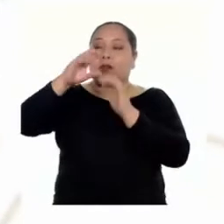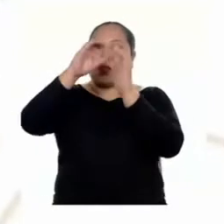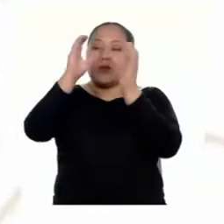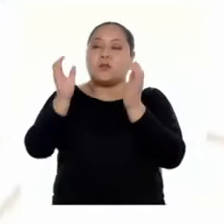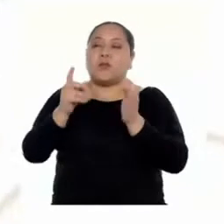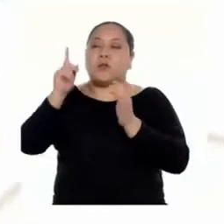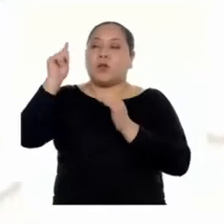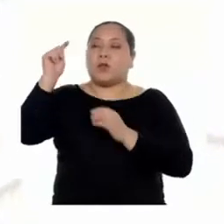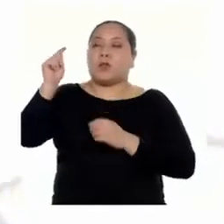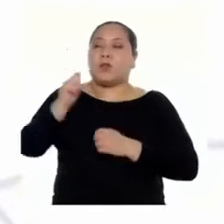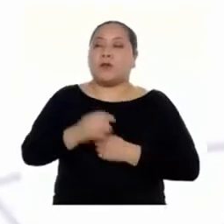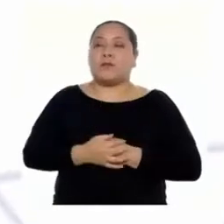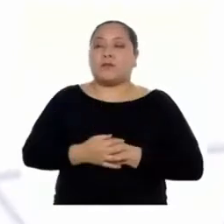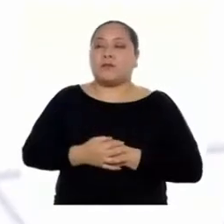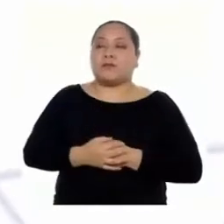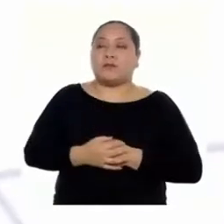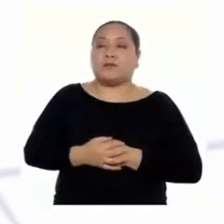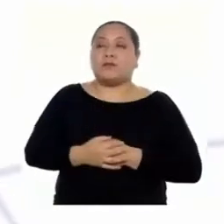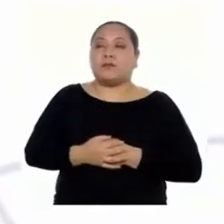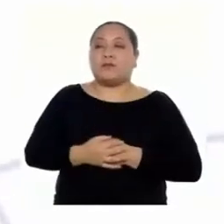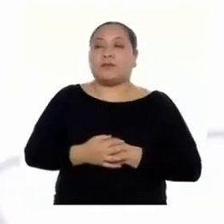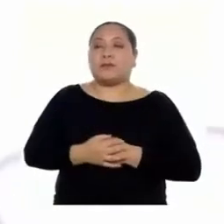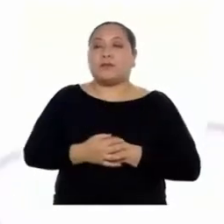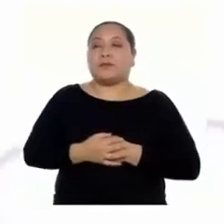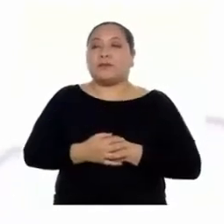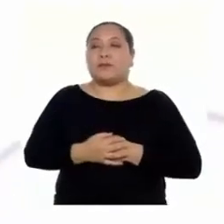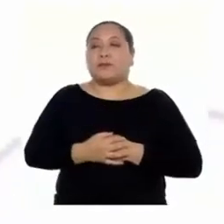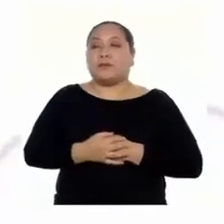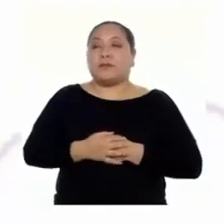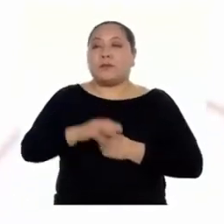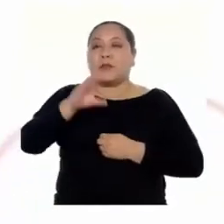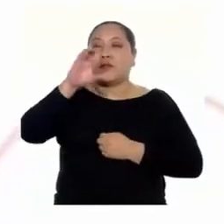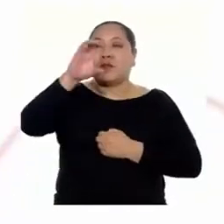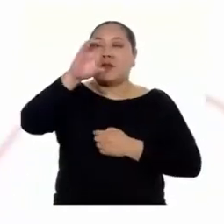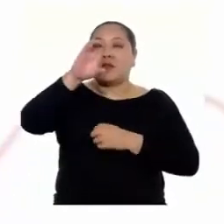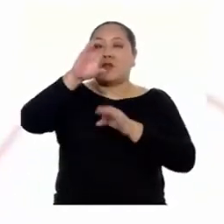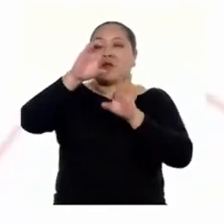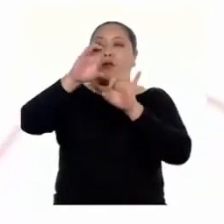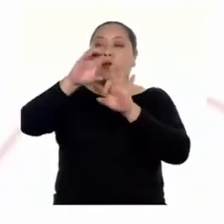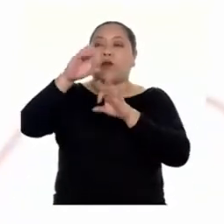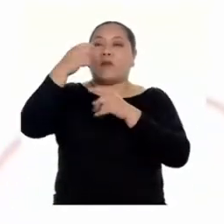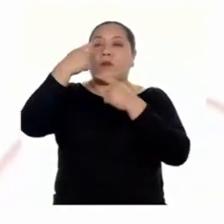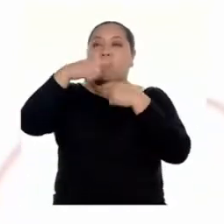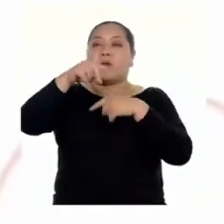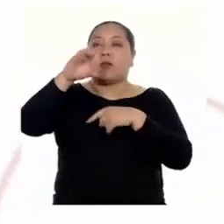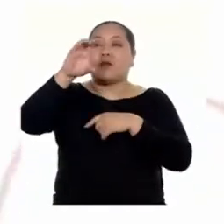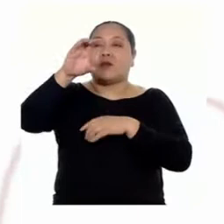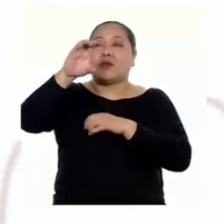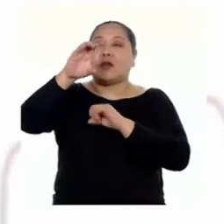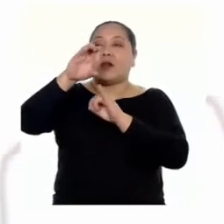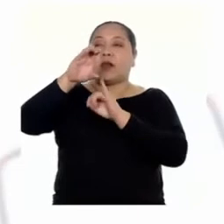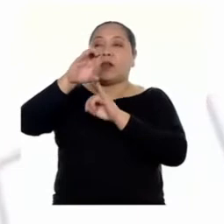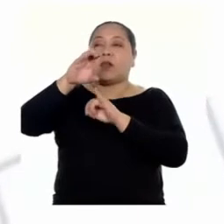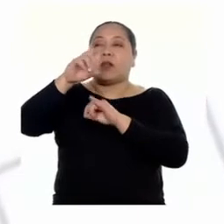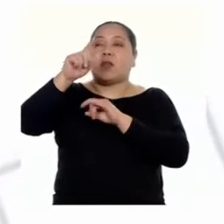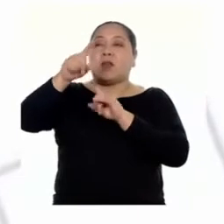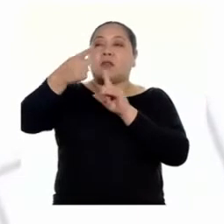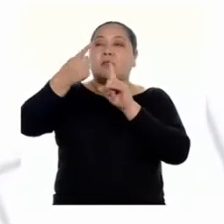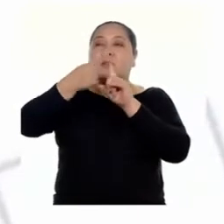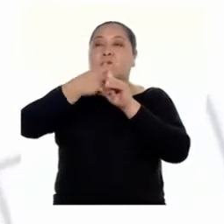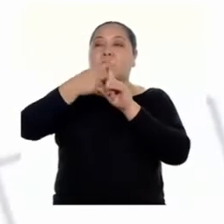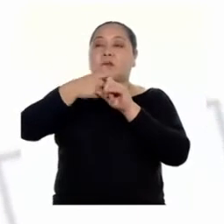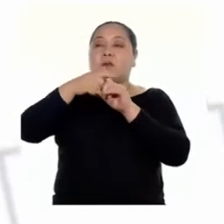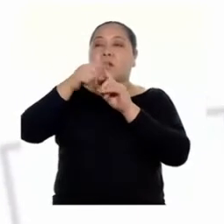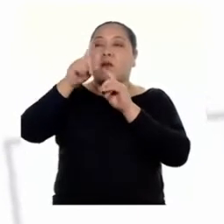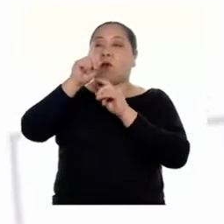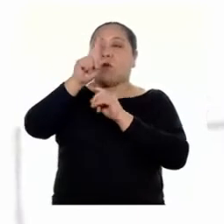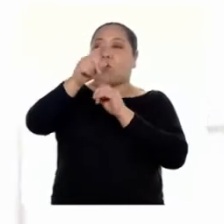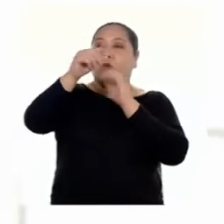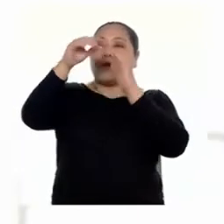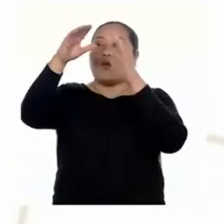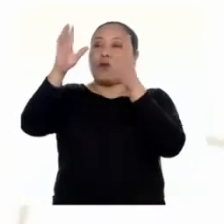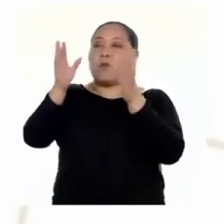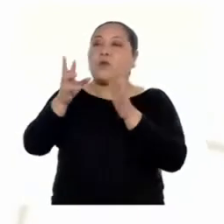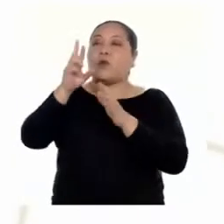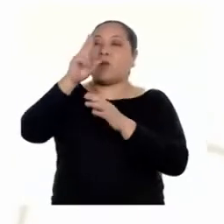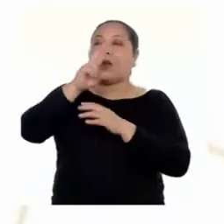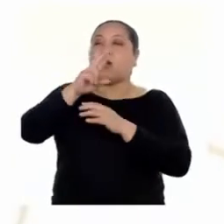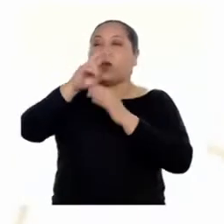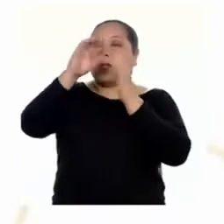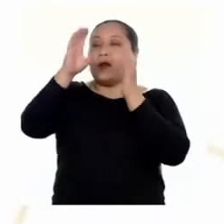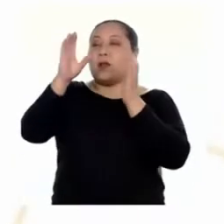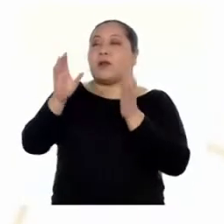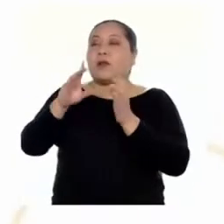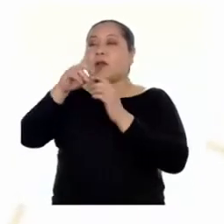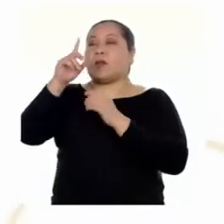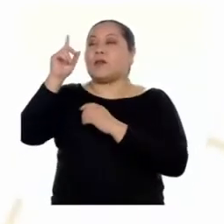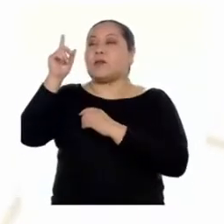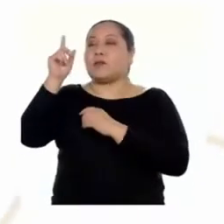suma de 1 con la tasa R. C sub F igual a C sub I, que multiplica la potencia T de la suma de 1 con